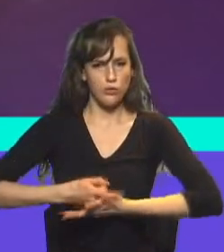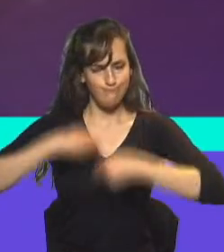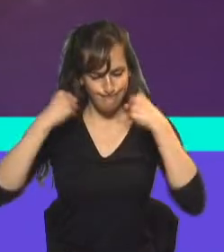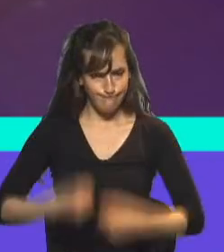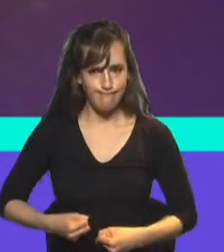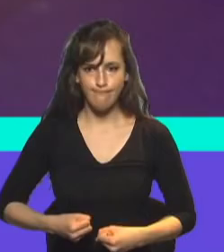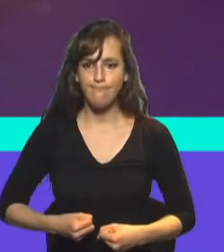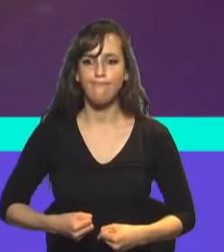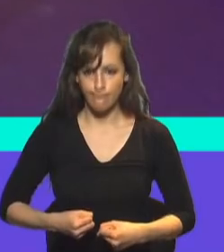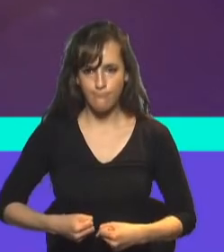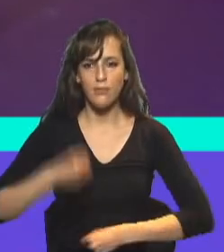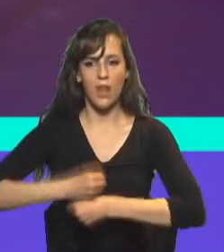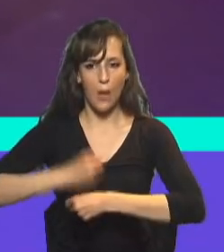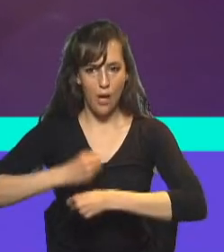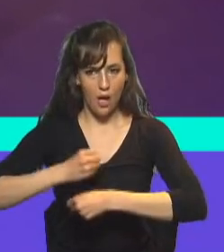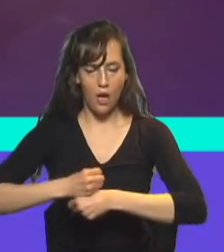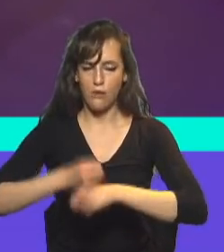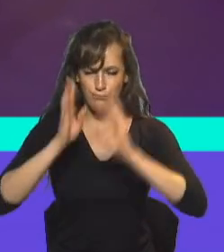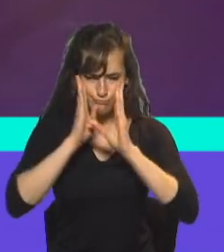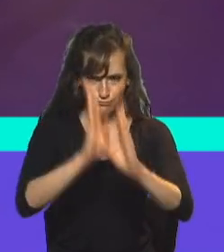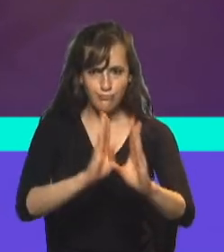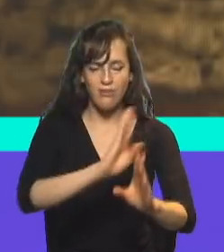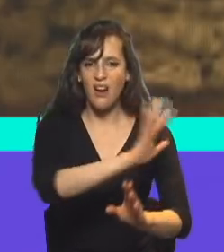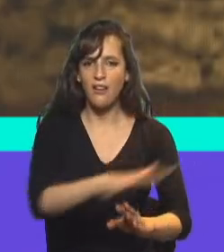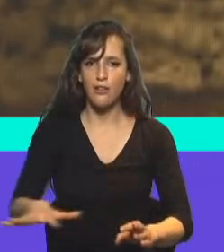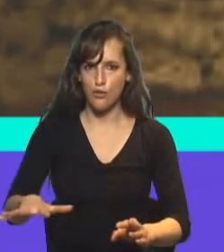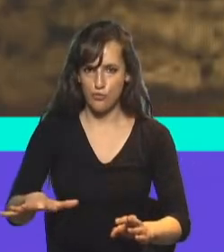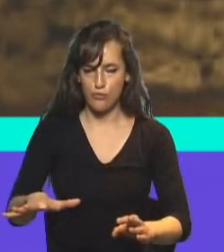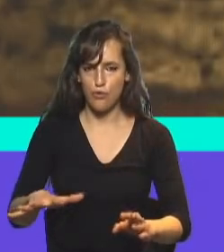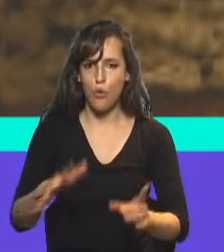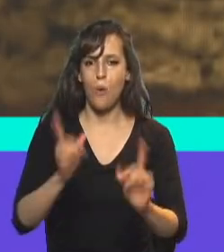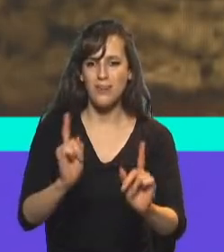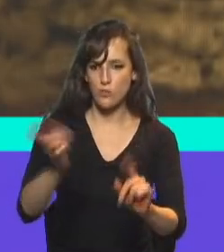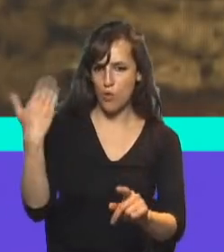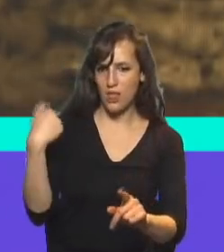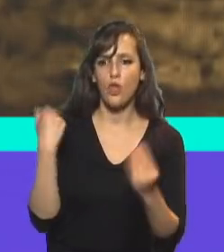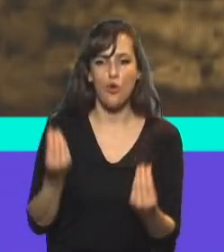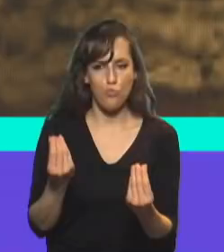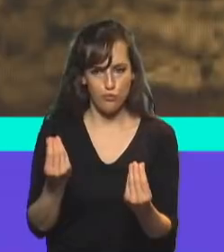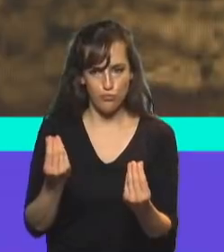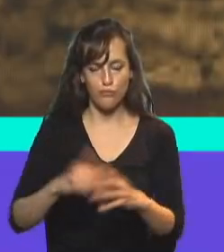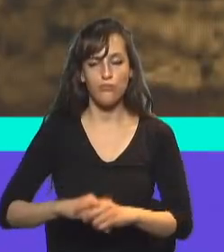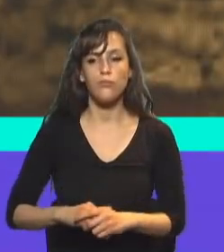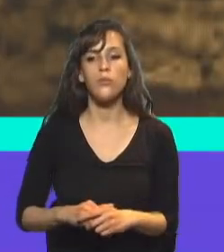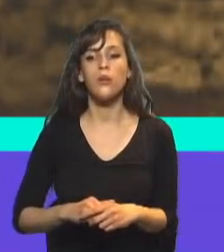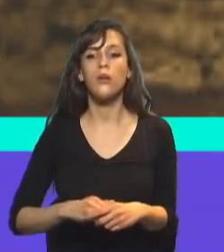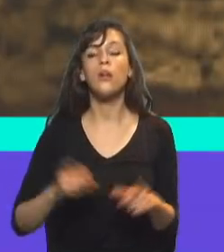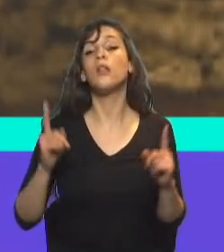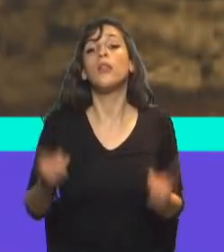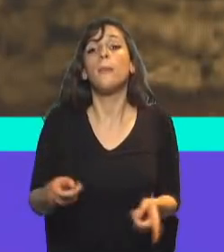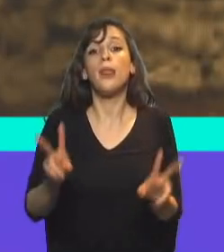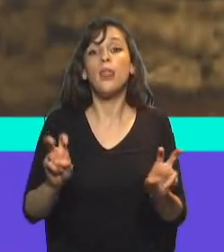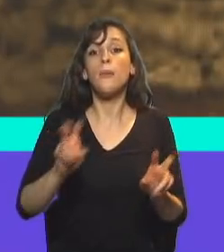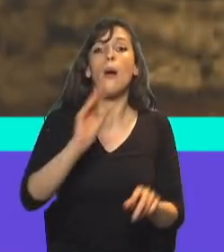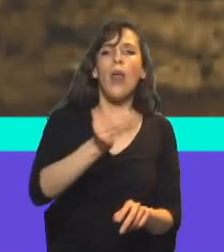Y es una decisión que, como todas estas problemáticas, no solamente se circunscriben a Argentina, sino que también llegan a Brasil,